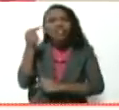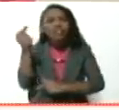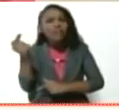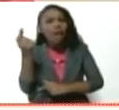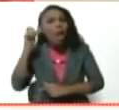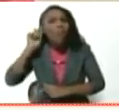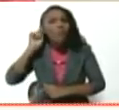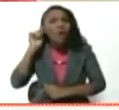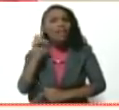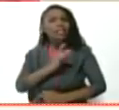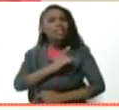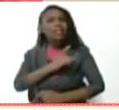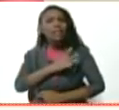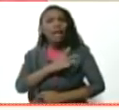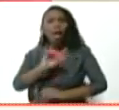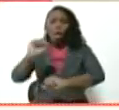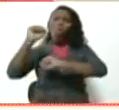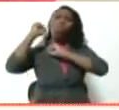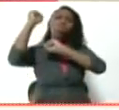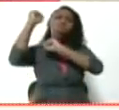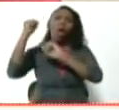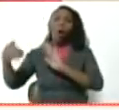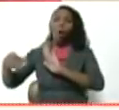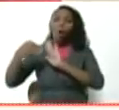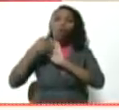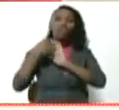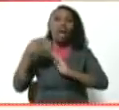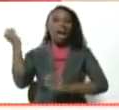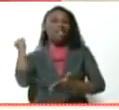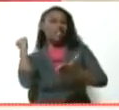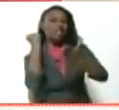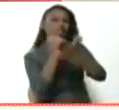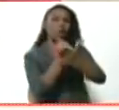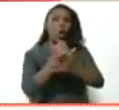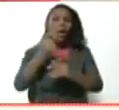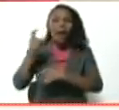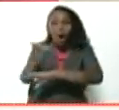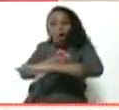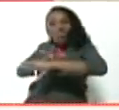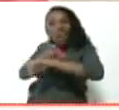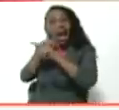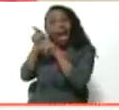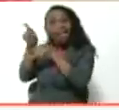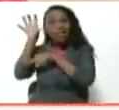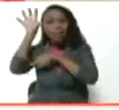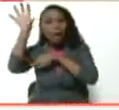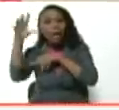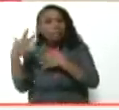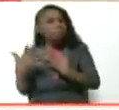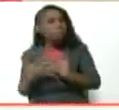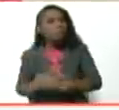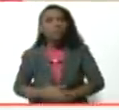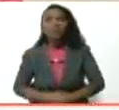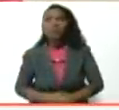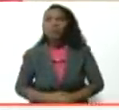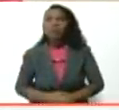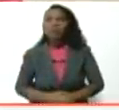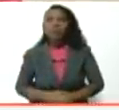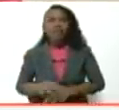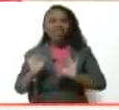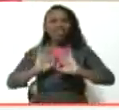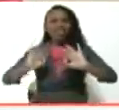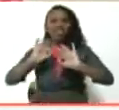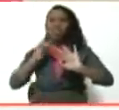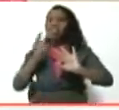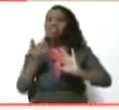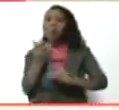la mujer chilena está protestando contra el asesino que gobierna ese país, contra el dictador que gobierna ese país. Nadie dice